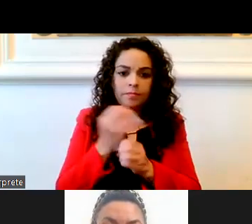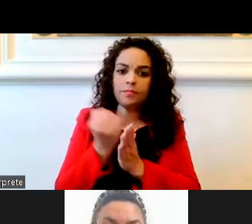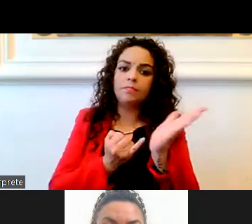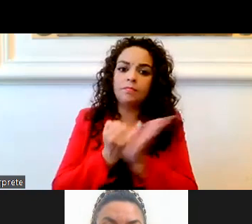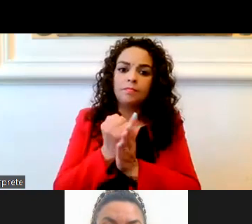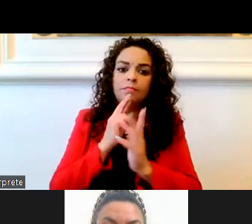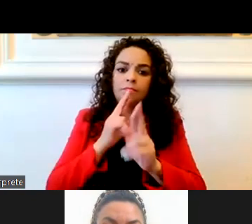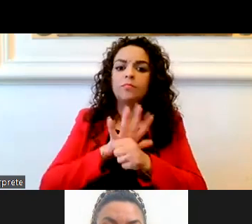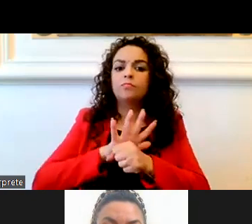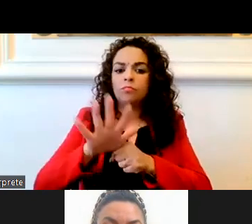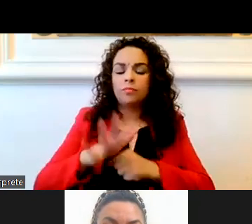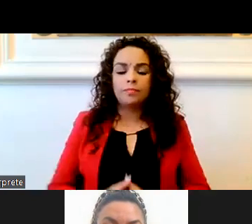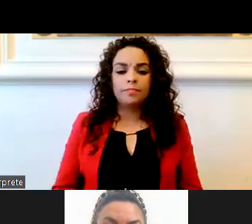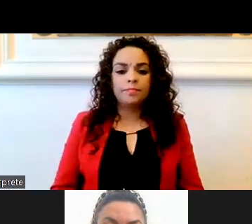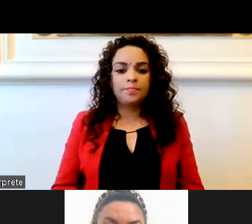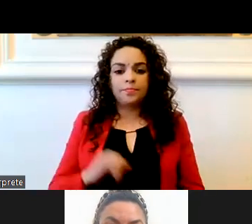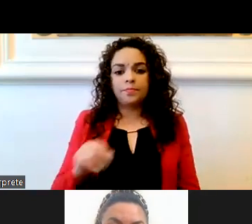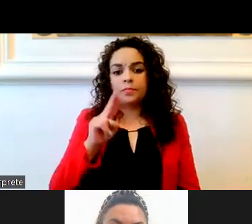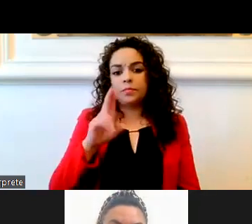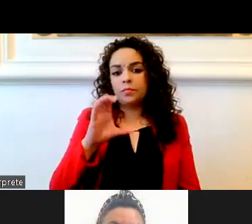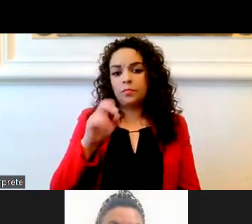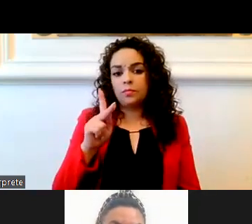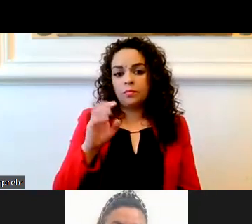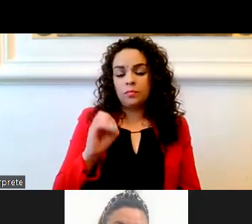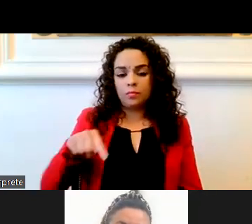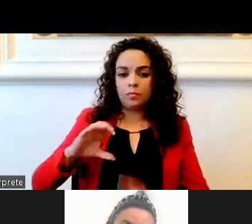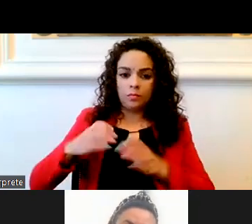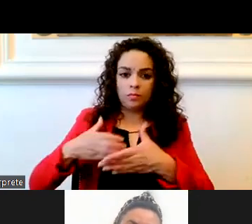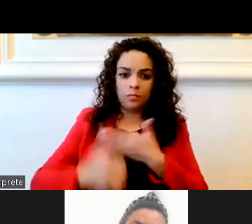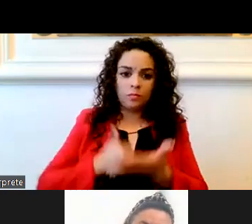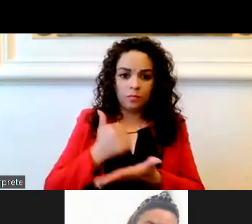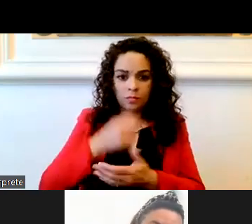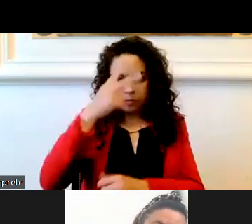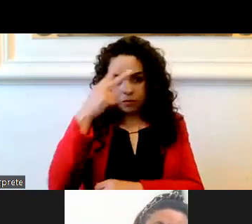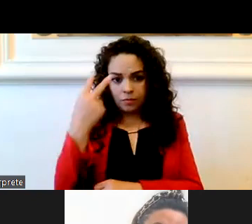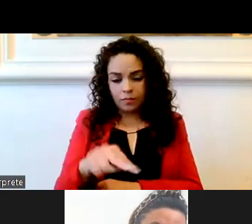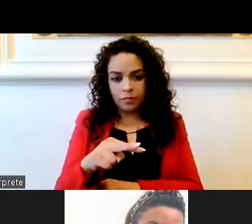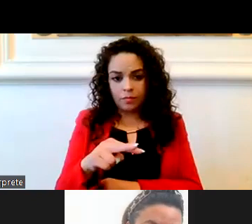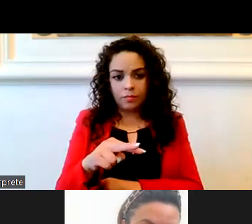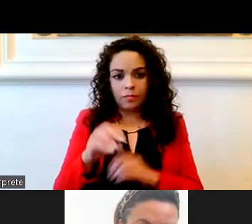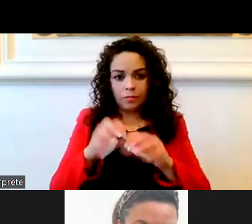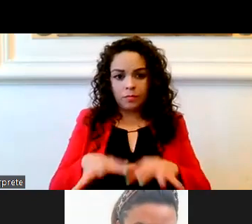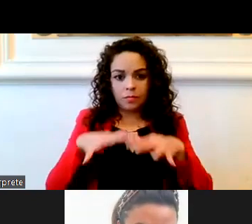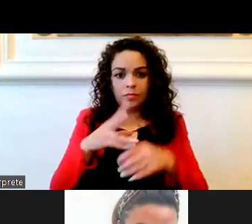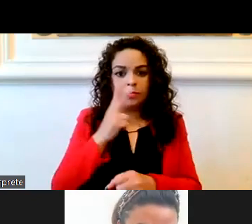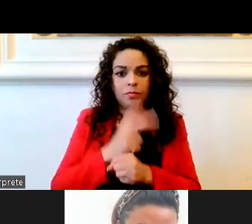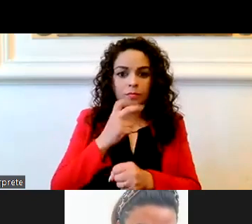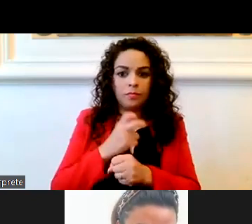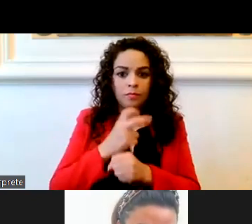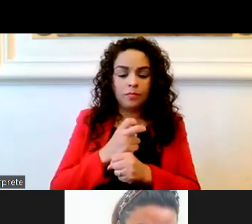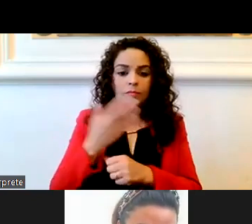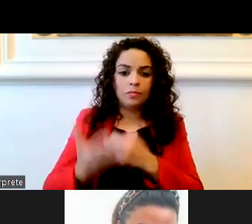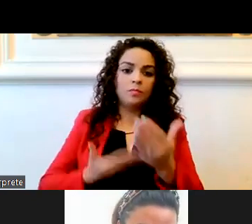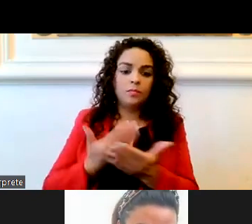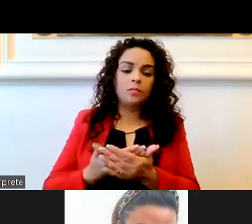siguientes. Esta Junta de Coordinación Política del Congreso de la Ciudad de México segunda legislatura propone la 13ª modificación